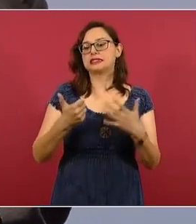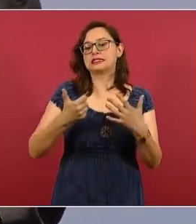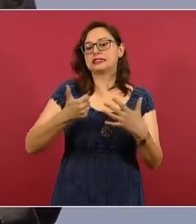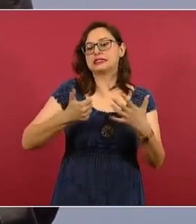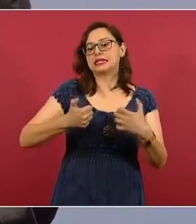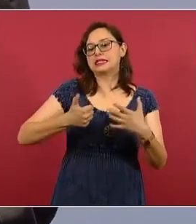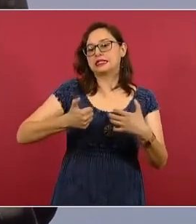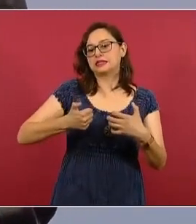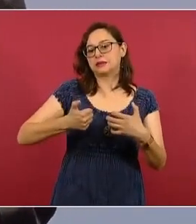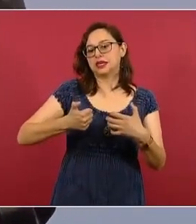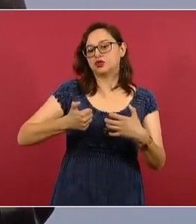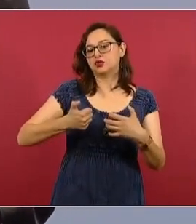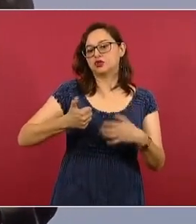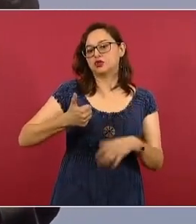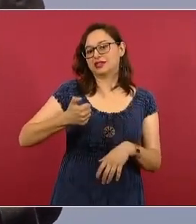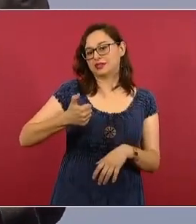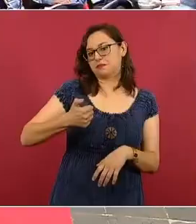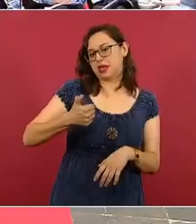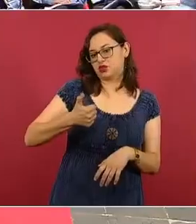por kilo,